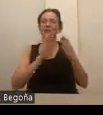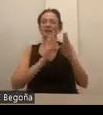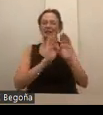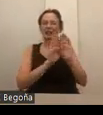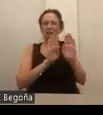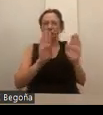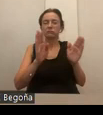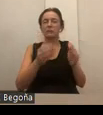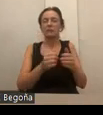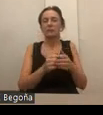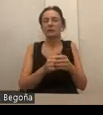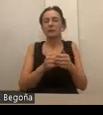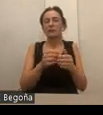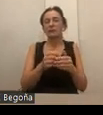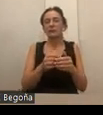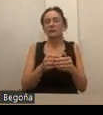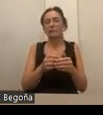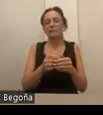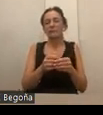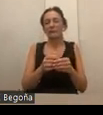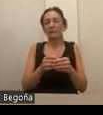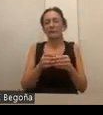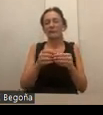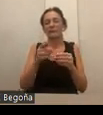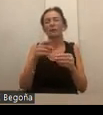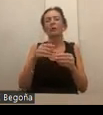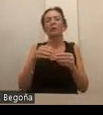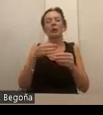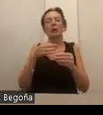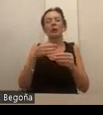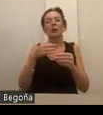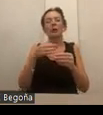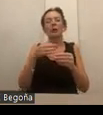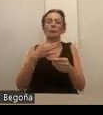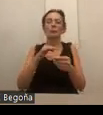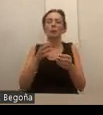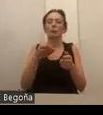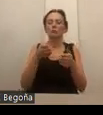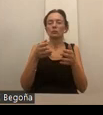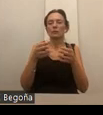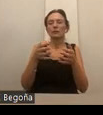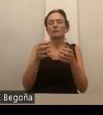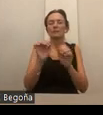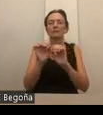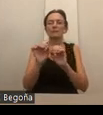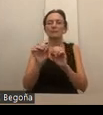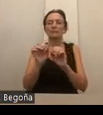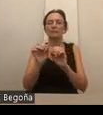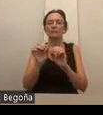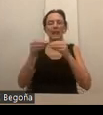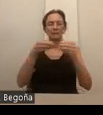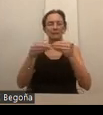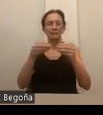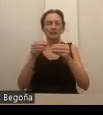los omega 3, conseguimos más elasticidad y prevenimos en cierta manera el